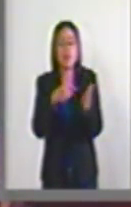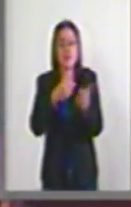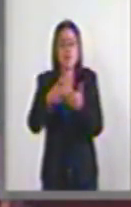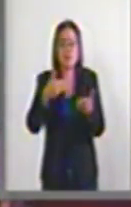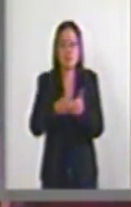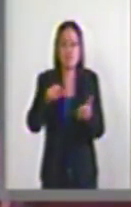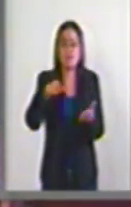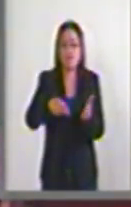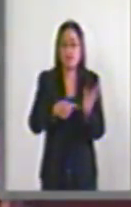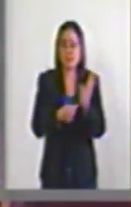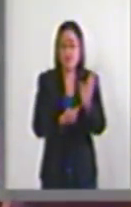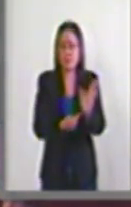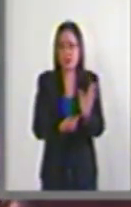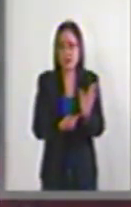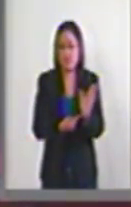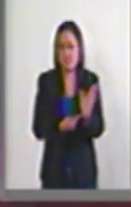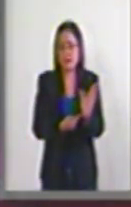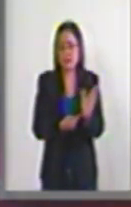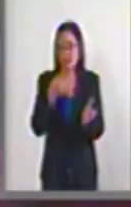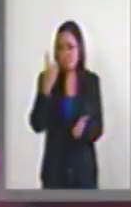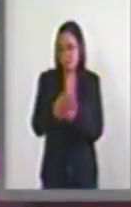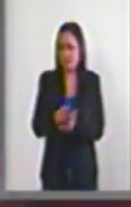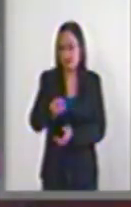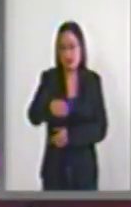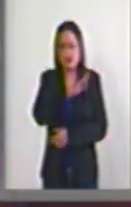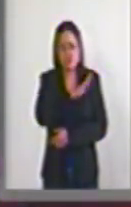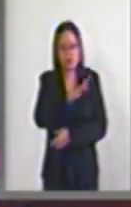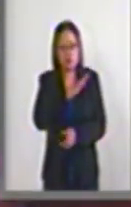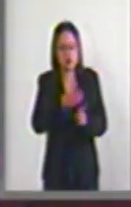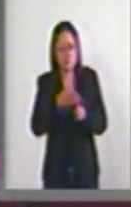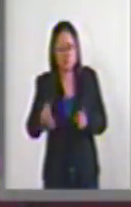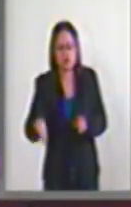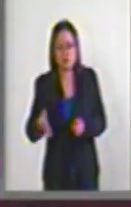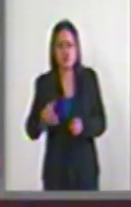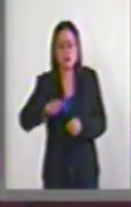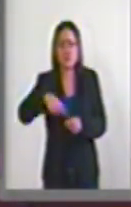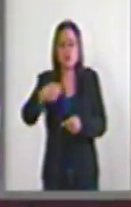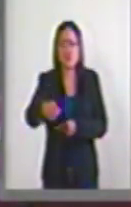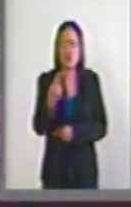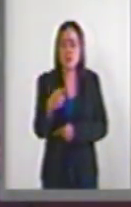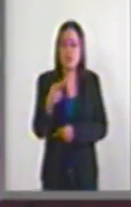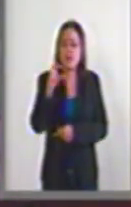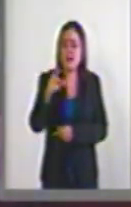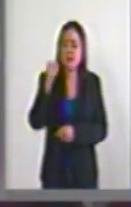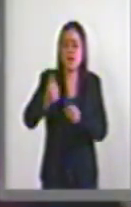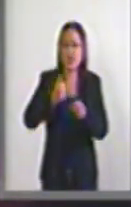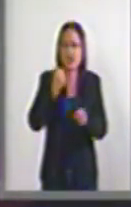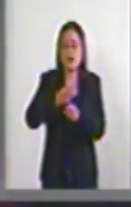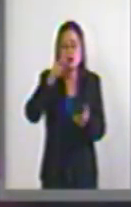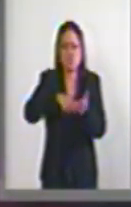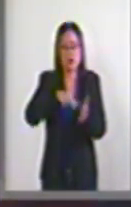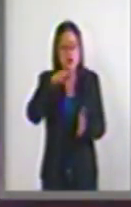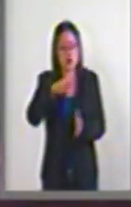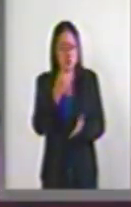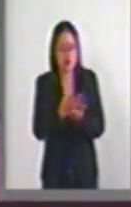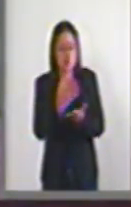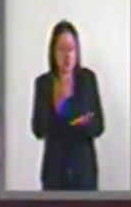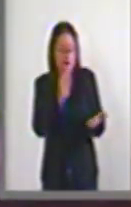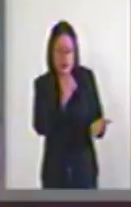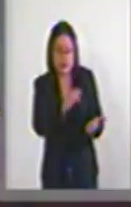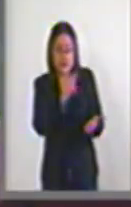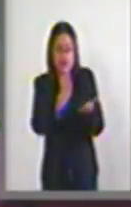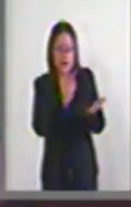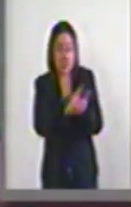dicho precepto, solo estaría en su encargo hasta el 30 de noviembre del 2018, es